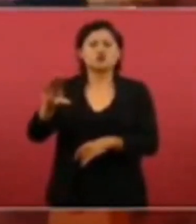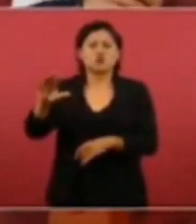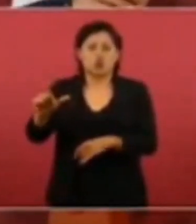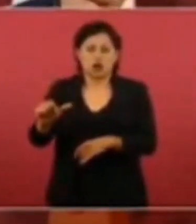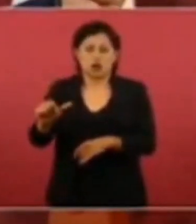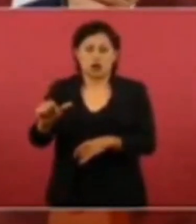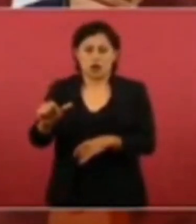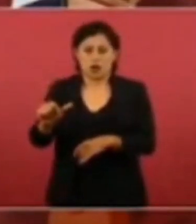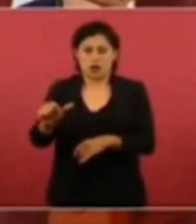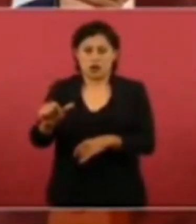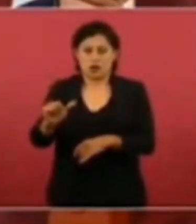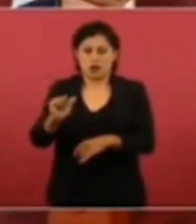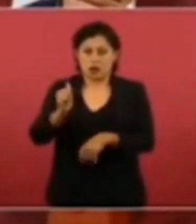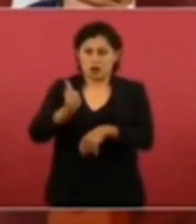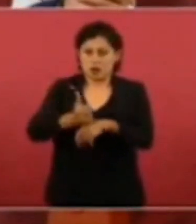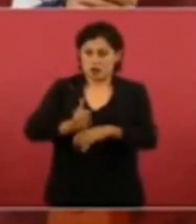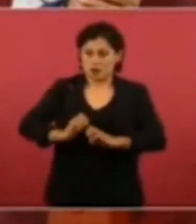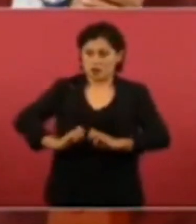sucursal grande